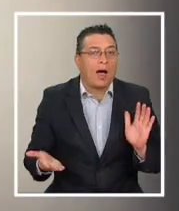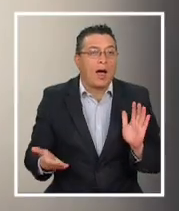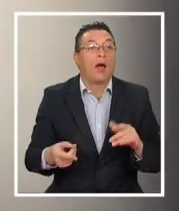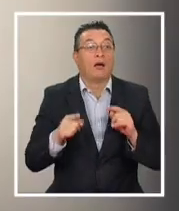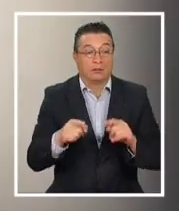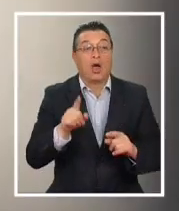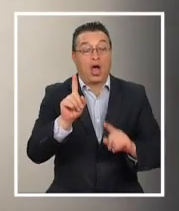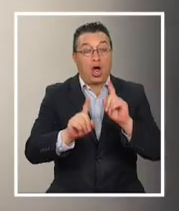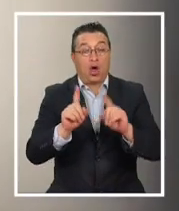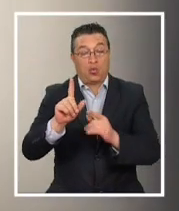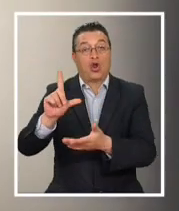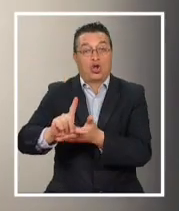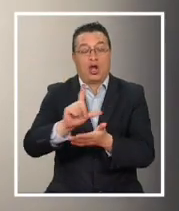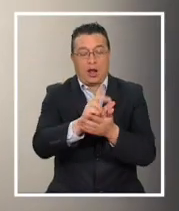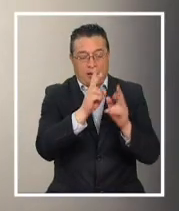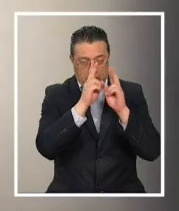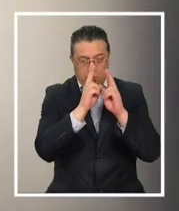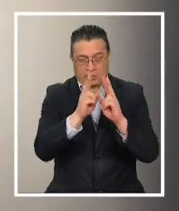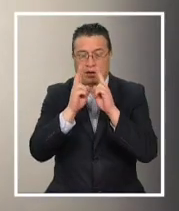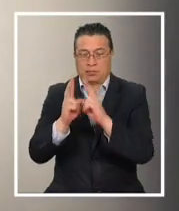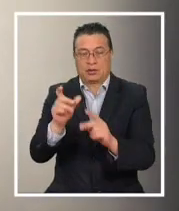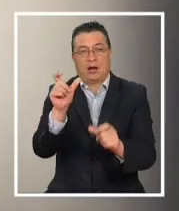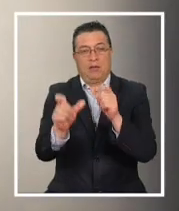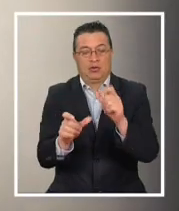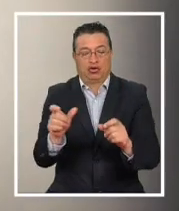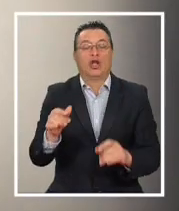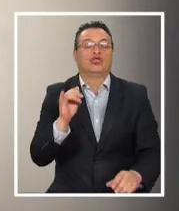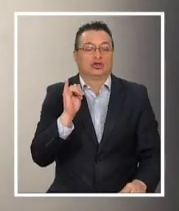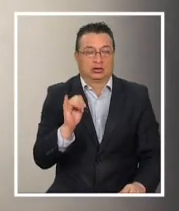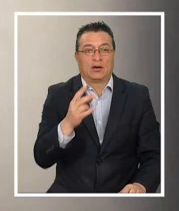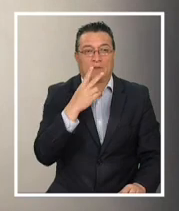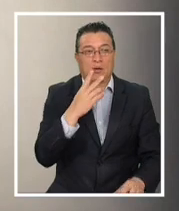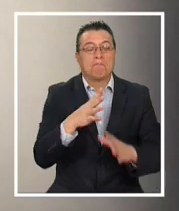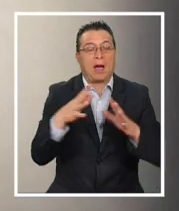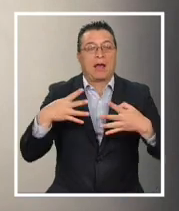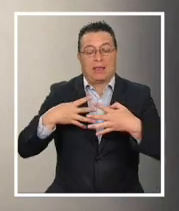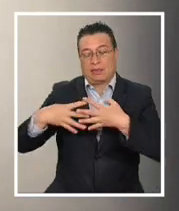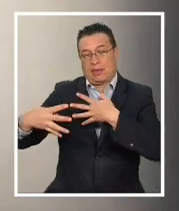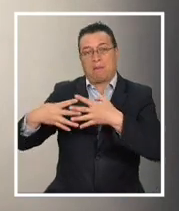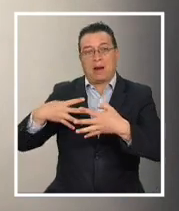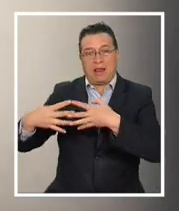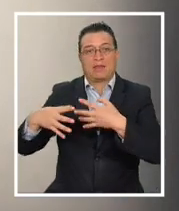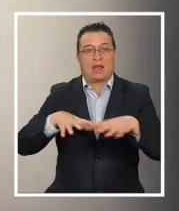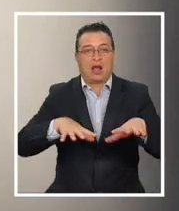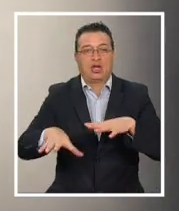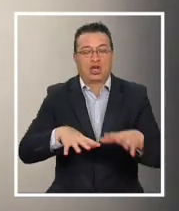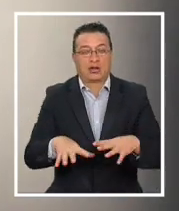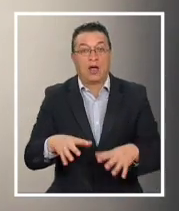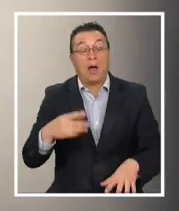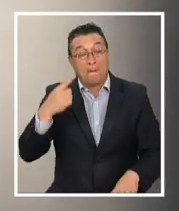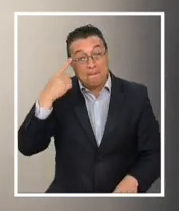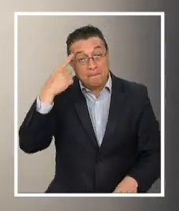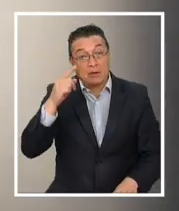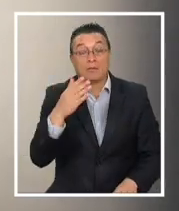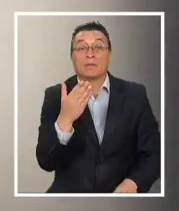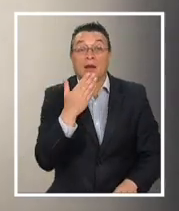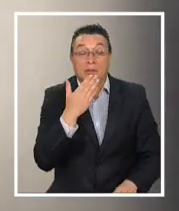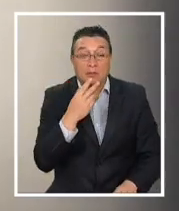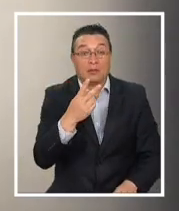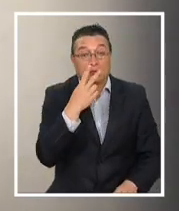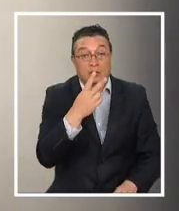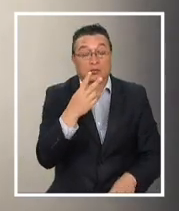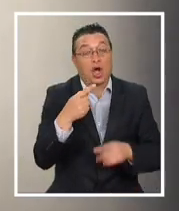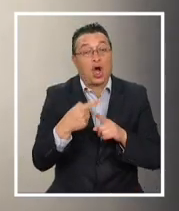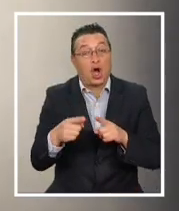tiendas están respetando mayormente a sus consumidores, a sus usuarios, están siendo más transparentes con las cosas, pero al mismo tiempo también hemos detectado